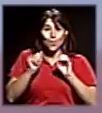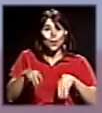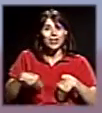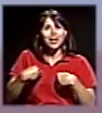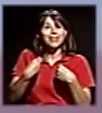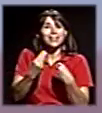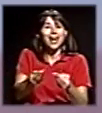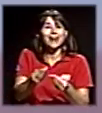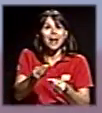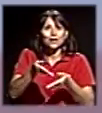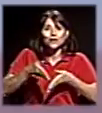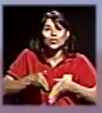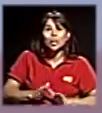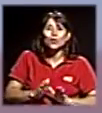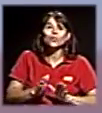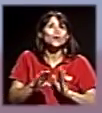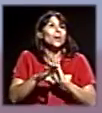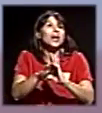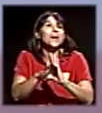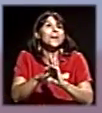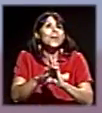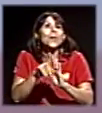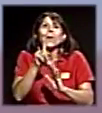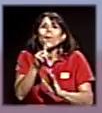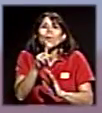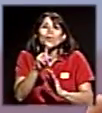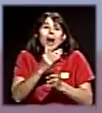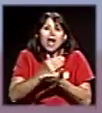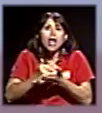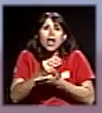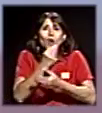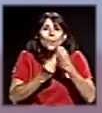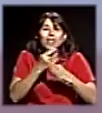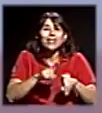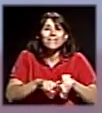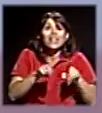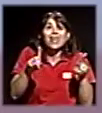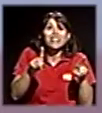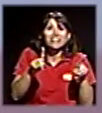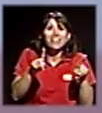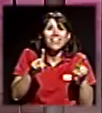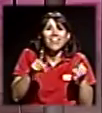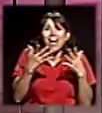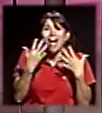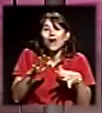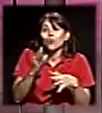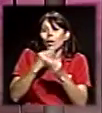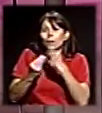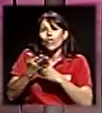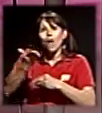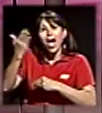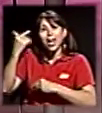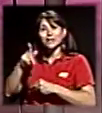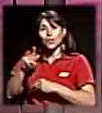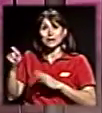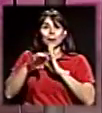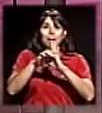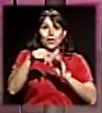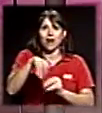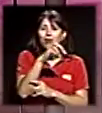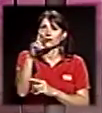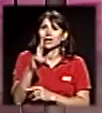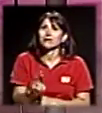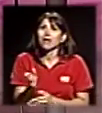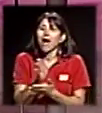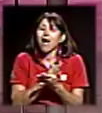lo que le has estado sirviendo hace un mes en casa que ya están todos hartos de comer no sé acá un uno de los platillos más ricos